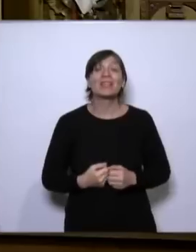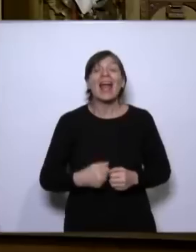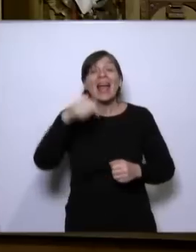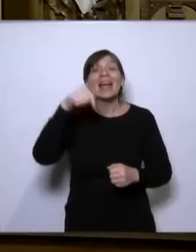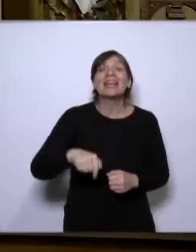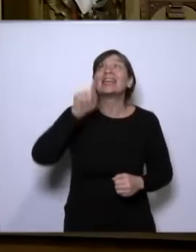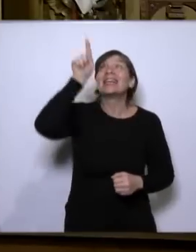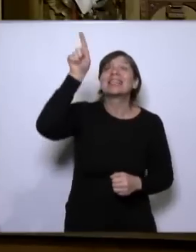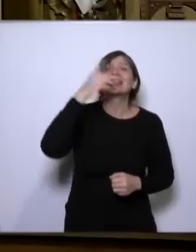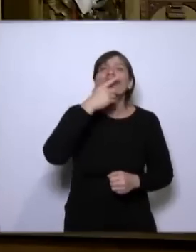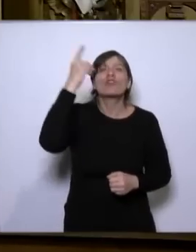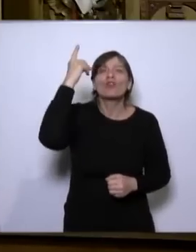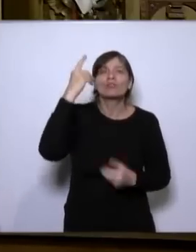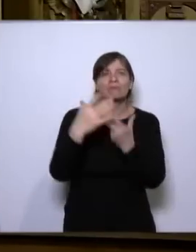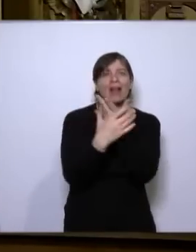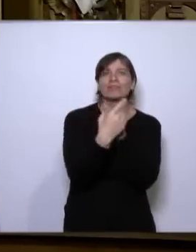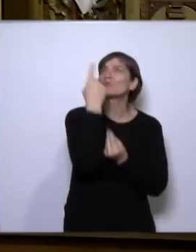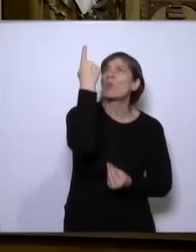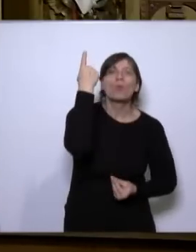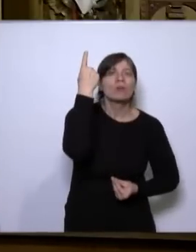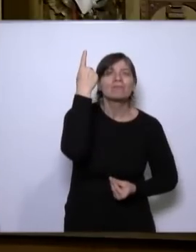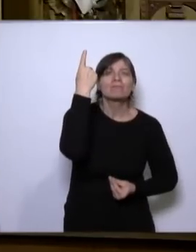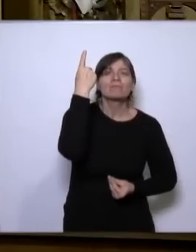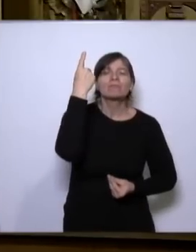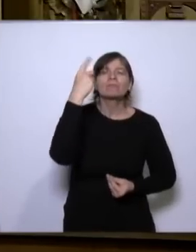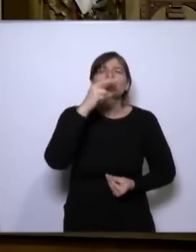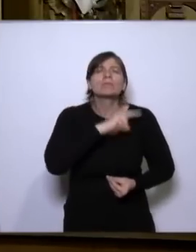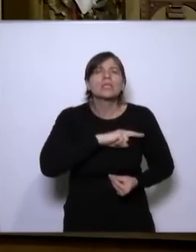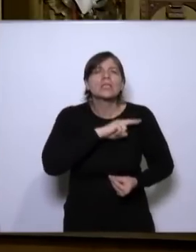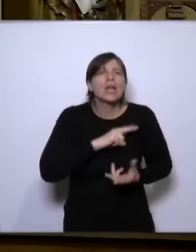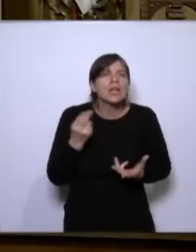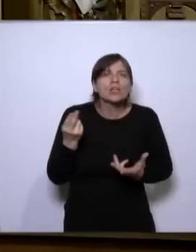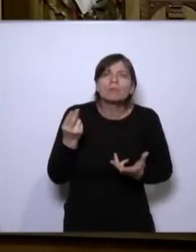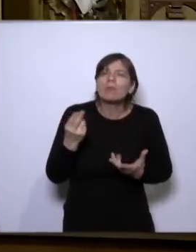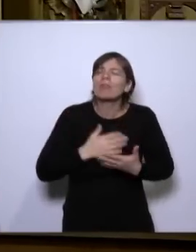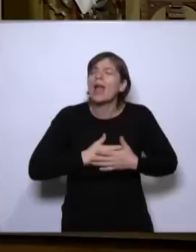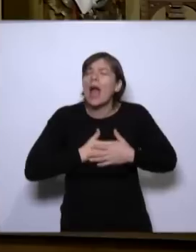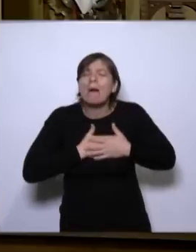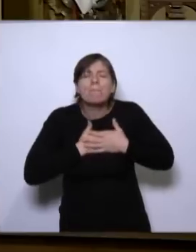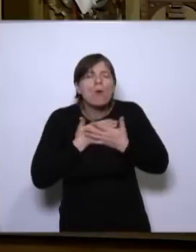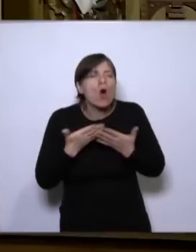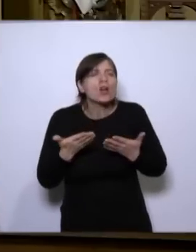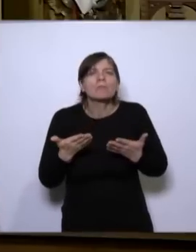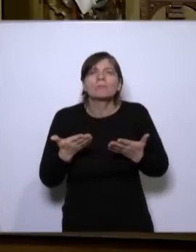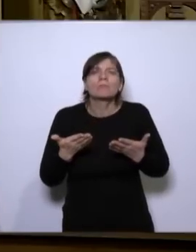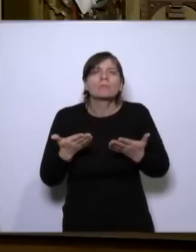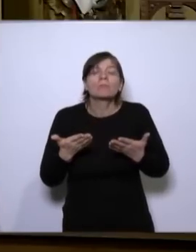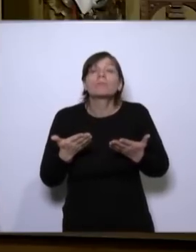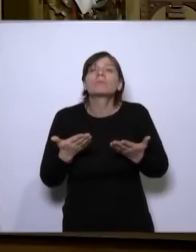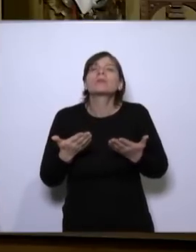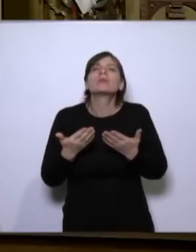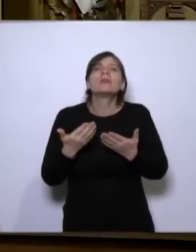Este Dios, uno y trino, misterio insondable de amor,